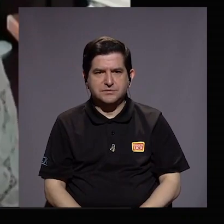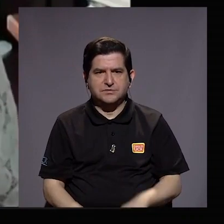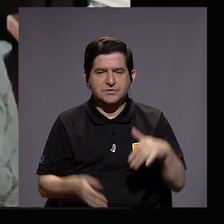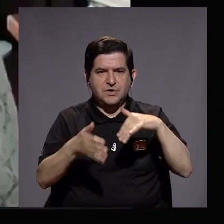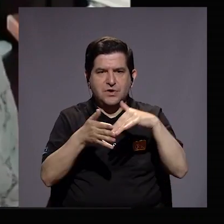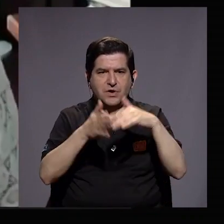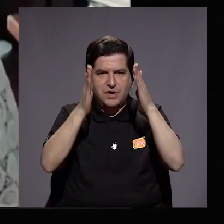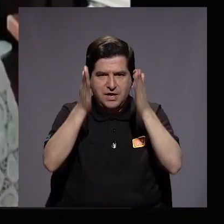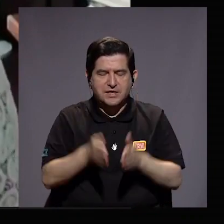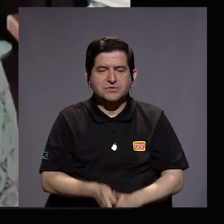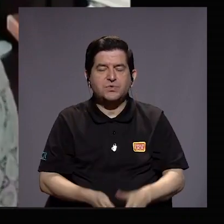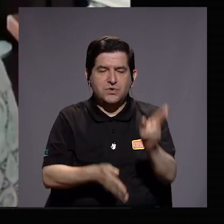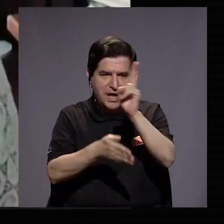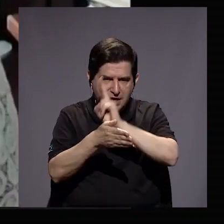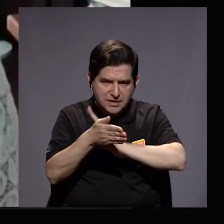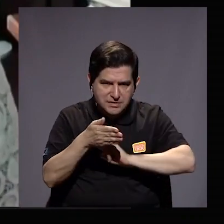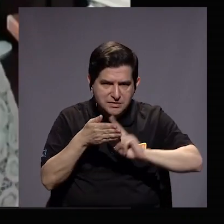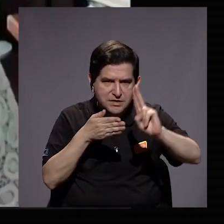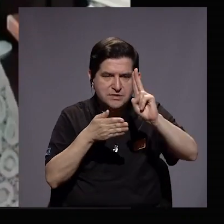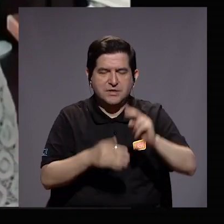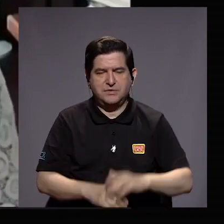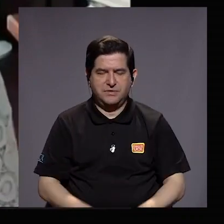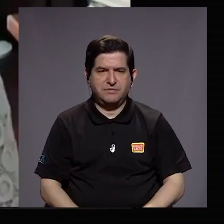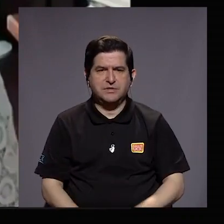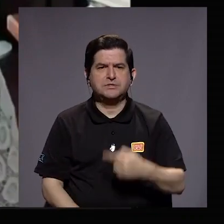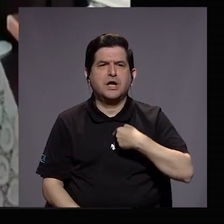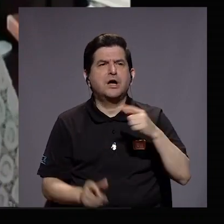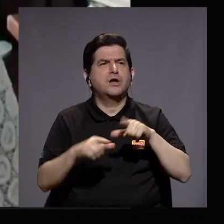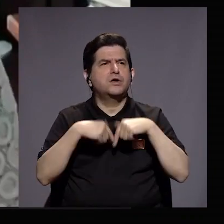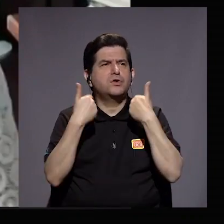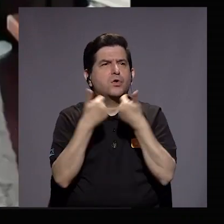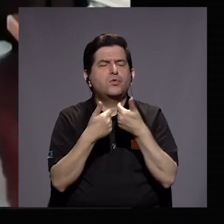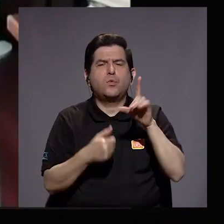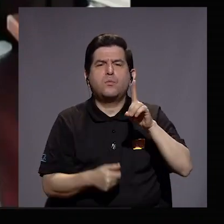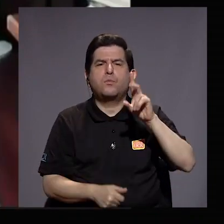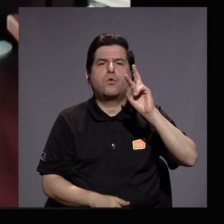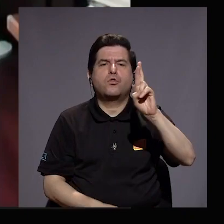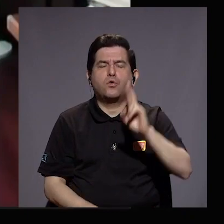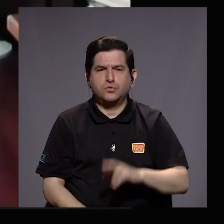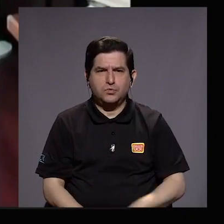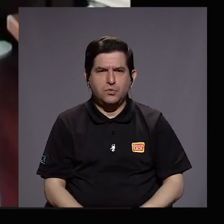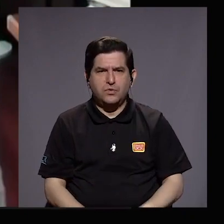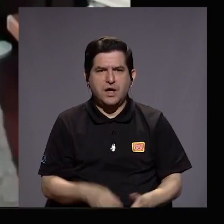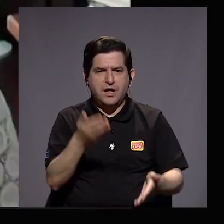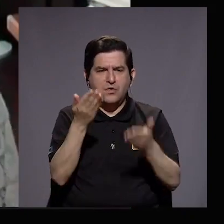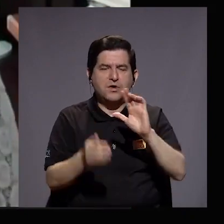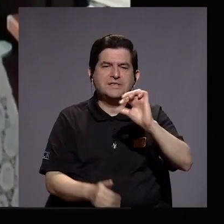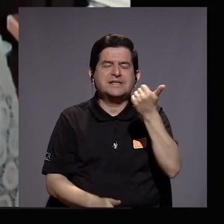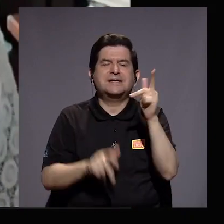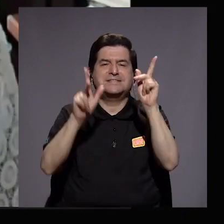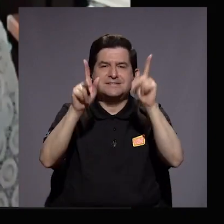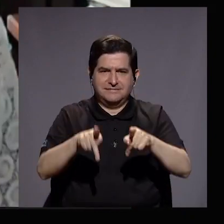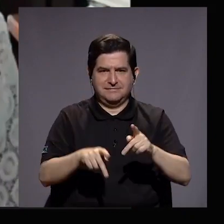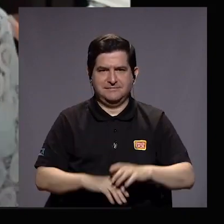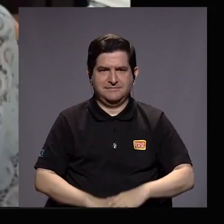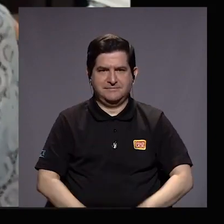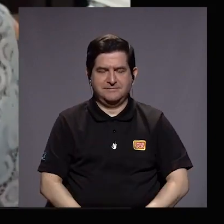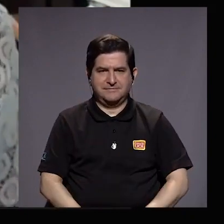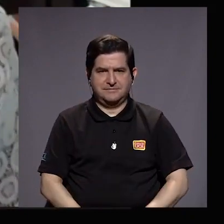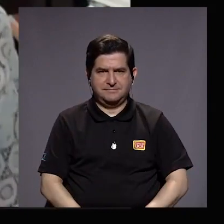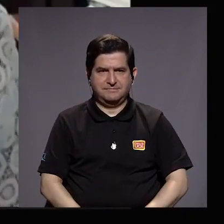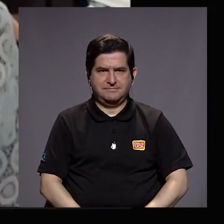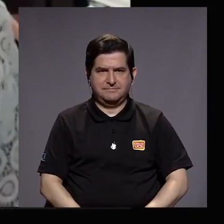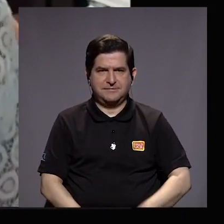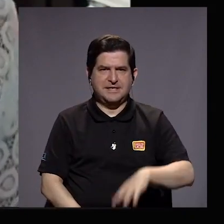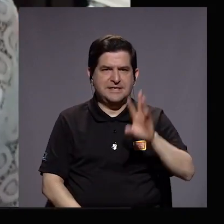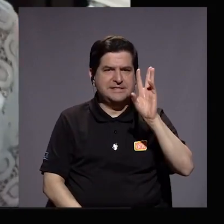el grueso de estudiantes de la universidad de primero a quinto año. Yo estaba en el grupo de doctorado, que éramos como 10